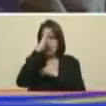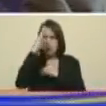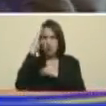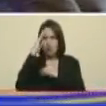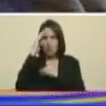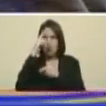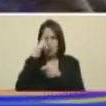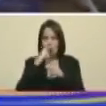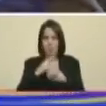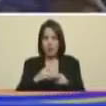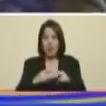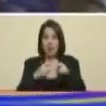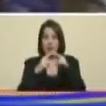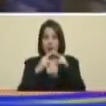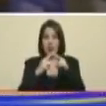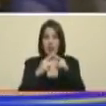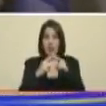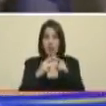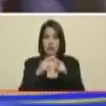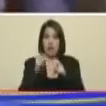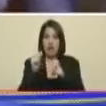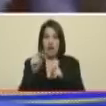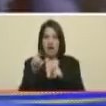homenaje a Ali.